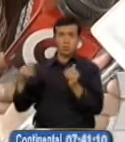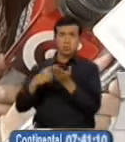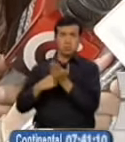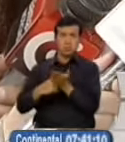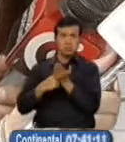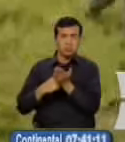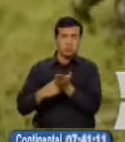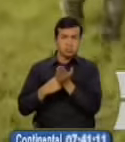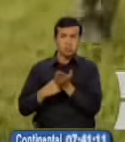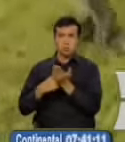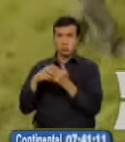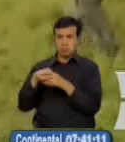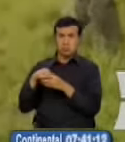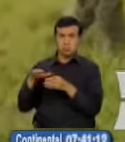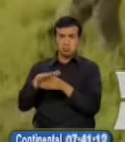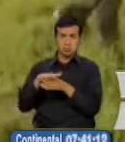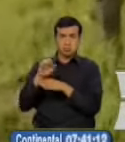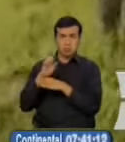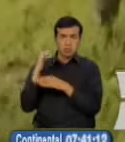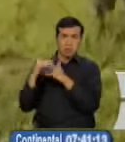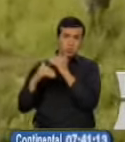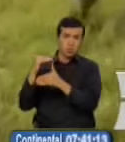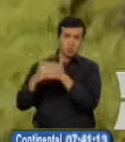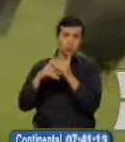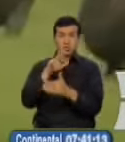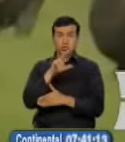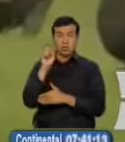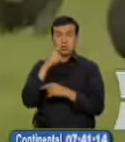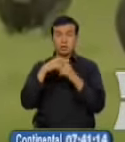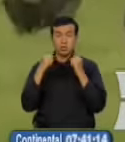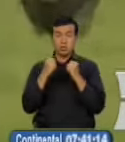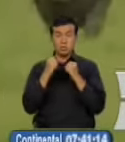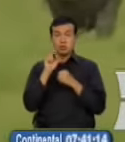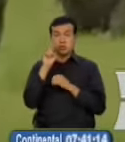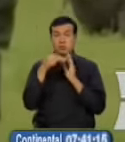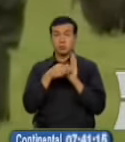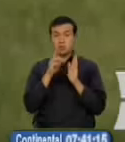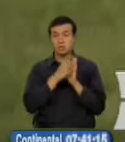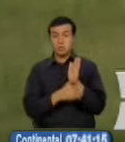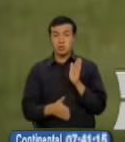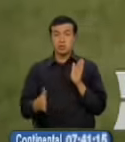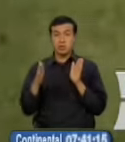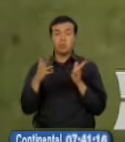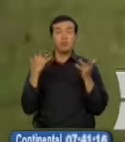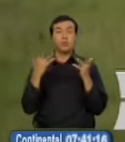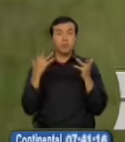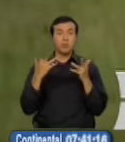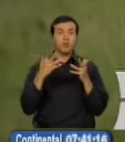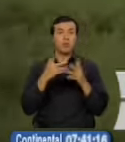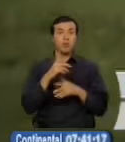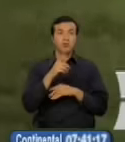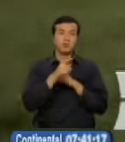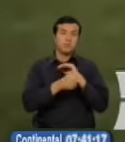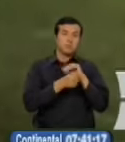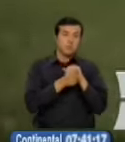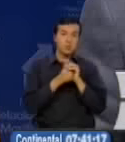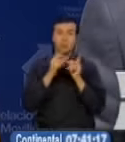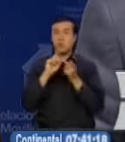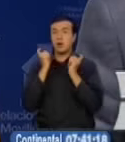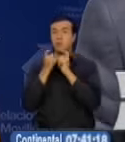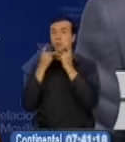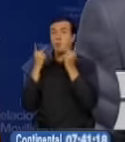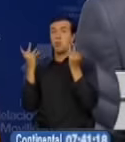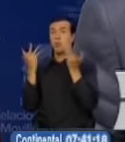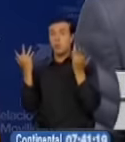sus conversaciones. Tras de este largo proceso, el 30 de marzo del presente año, el panorama de pasar a una etapa pública era alentador.